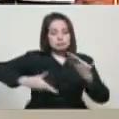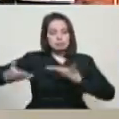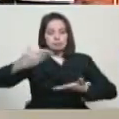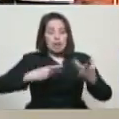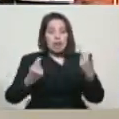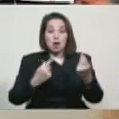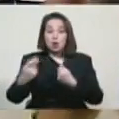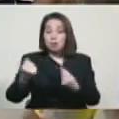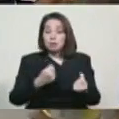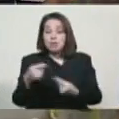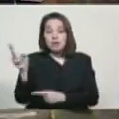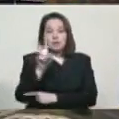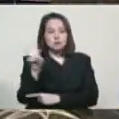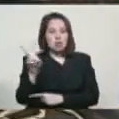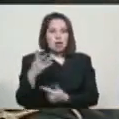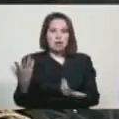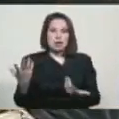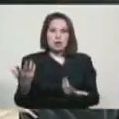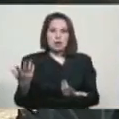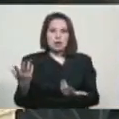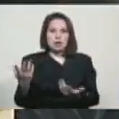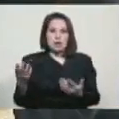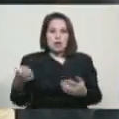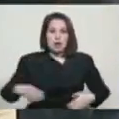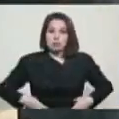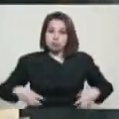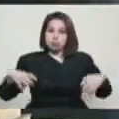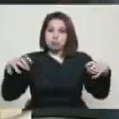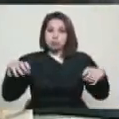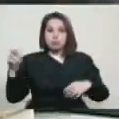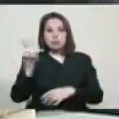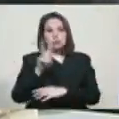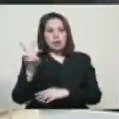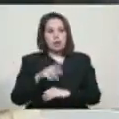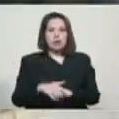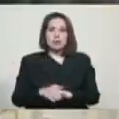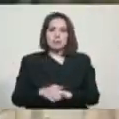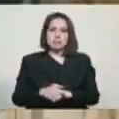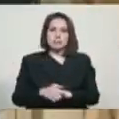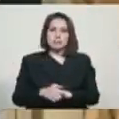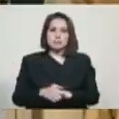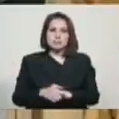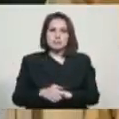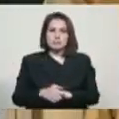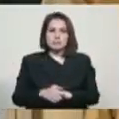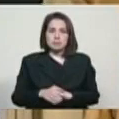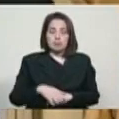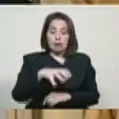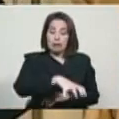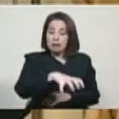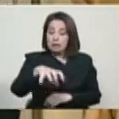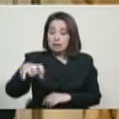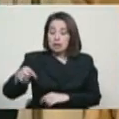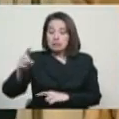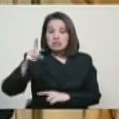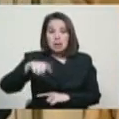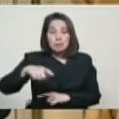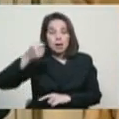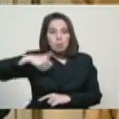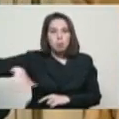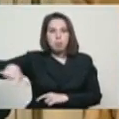economía venezolana y de las riquezas venezolanas. Acabamos de clausurar el Congreso de los Pueblos Indígenas.